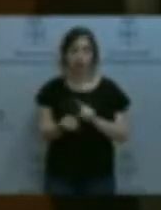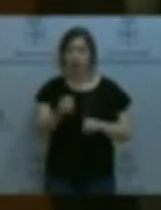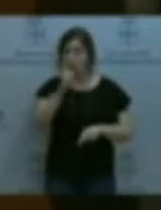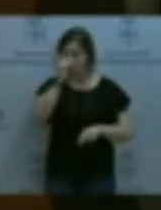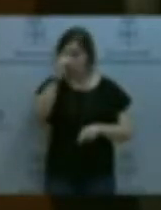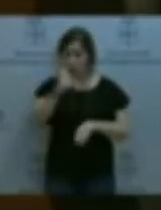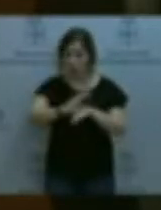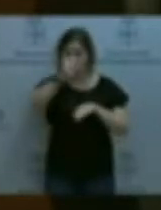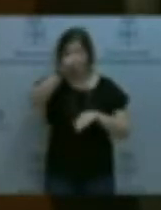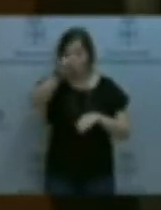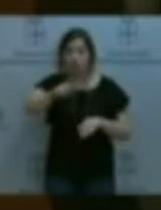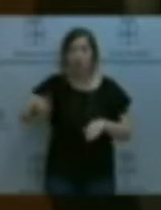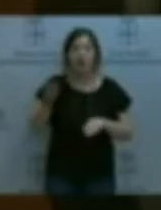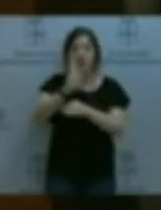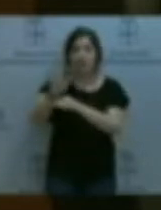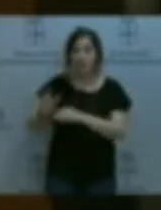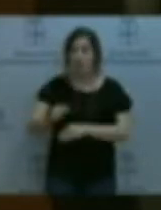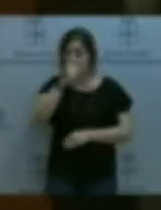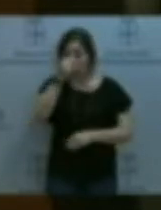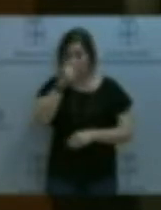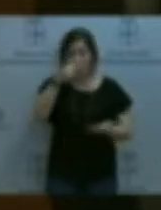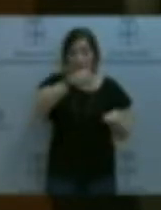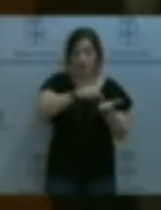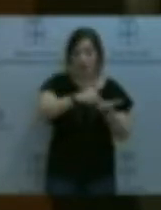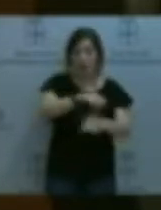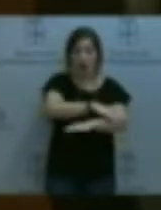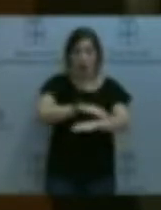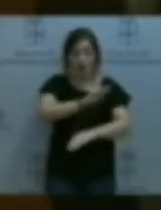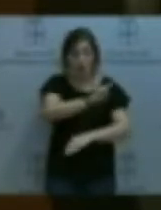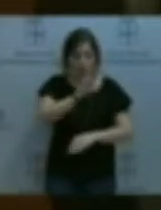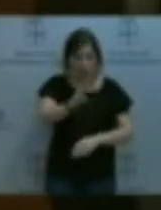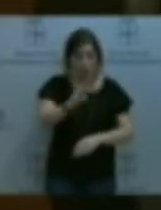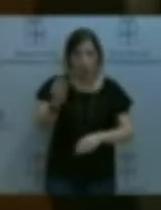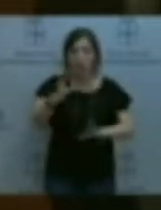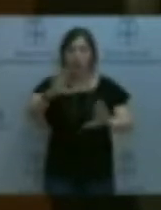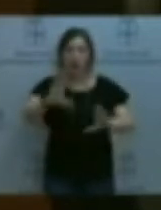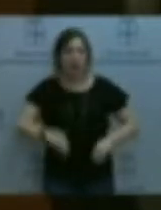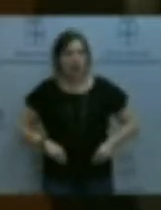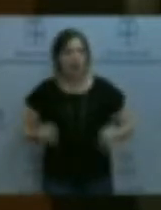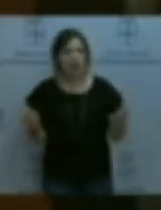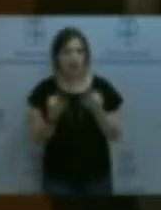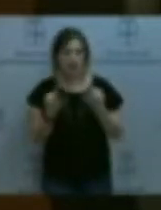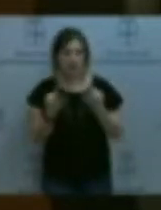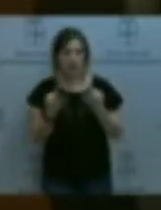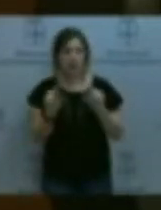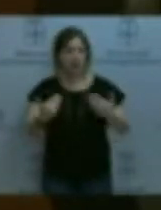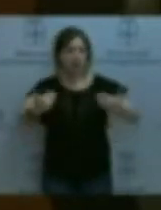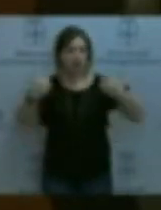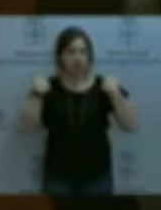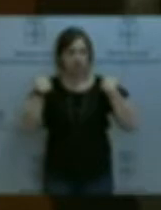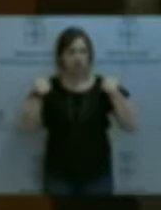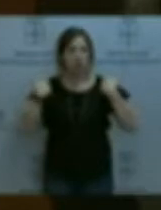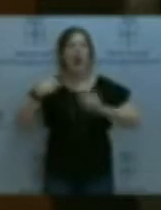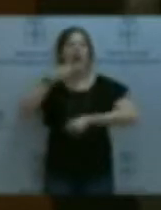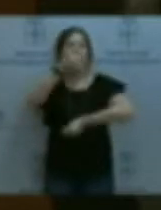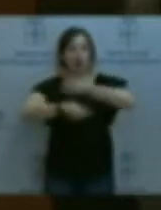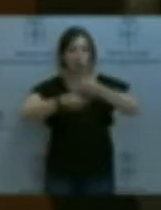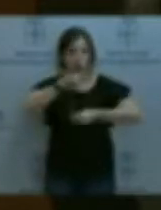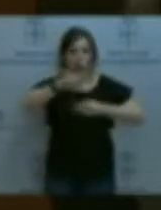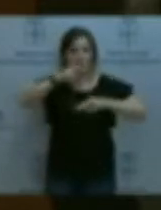exigían al gobierno del pp que asumiera la ejecución de la superestructura parece que ya no se acuerdan se acuerda